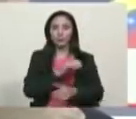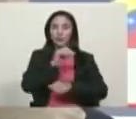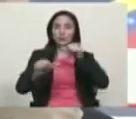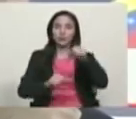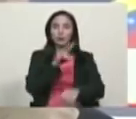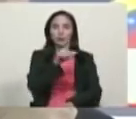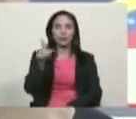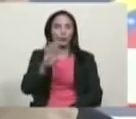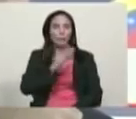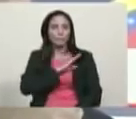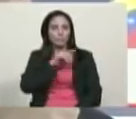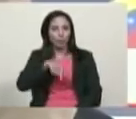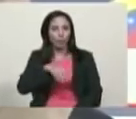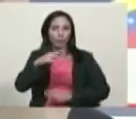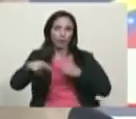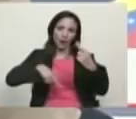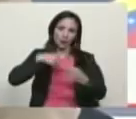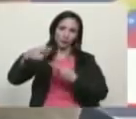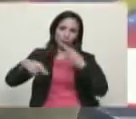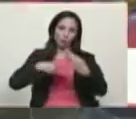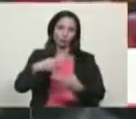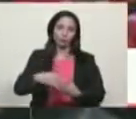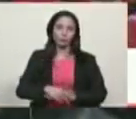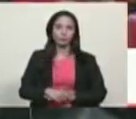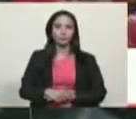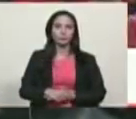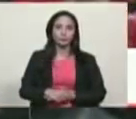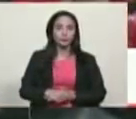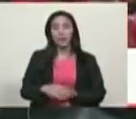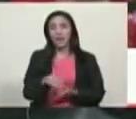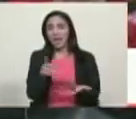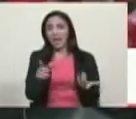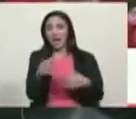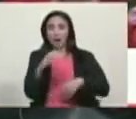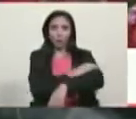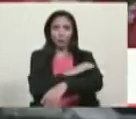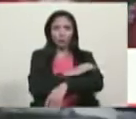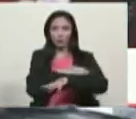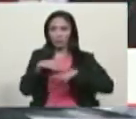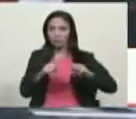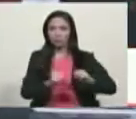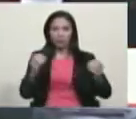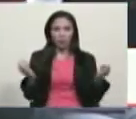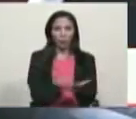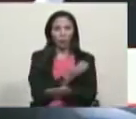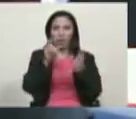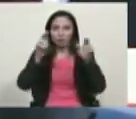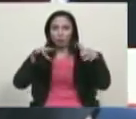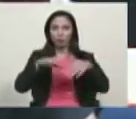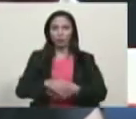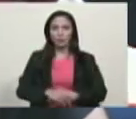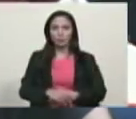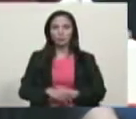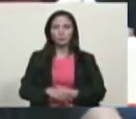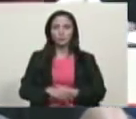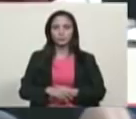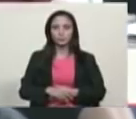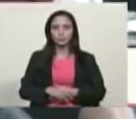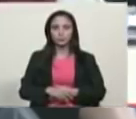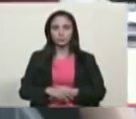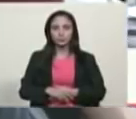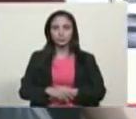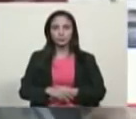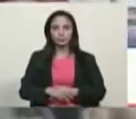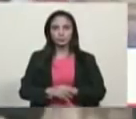siglo XXI es nuestro siglo. Y nada ni nadie nos los quitará. Nada ni nadie nos los